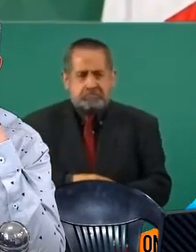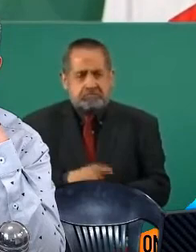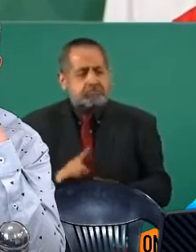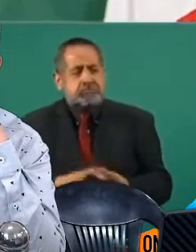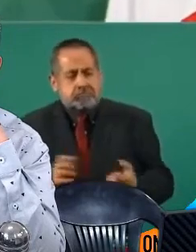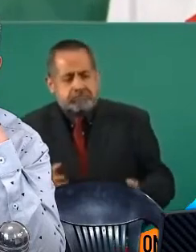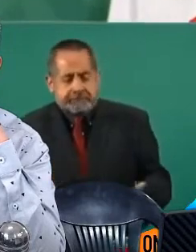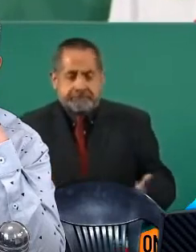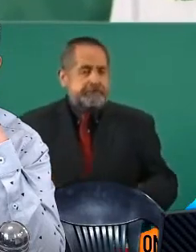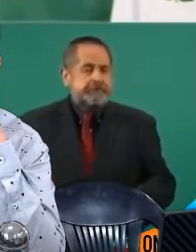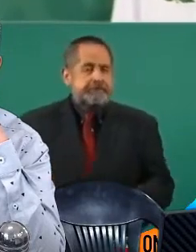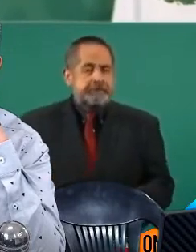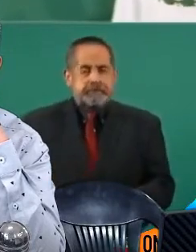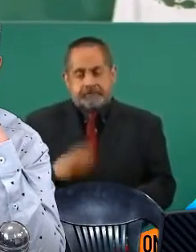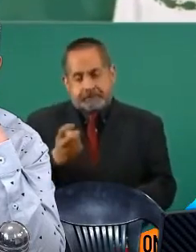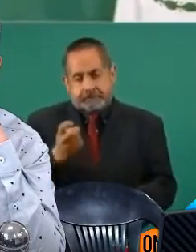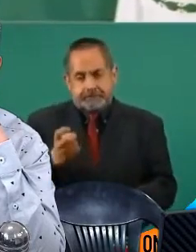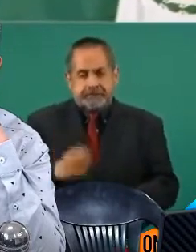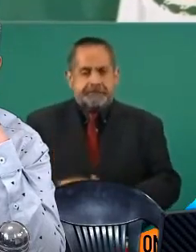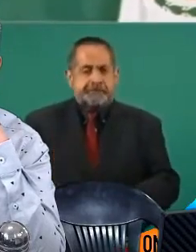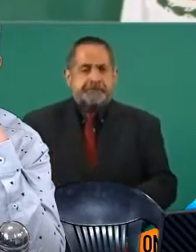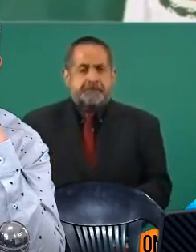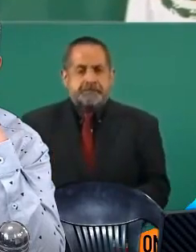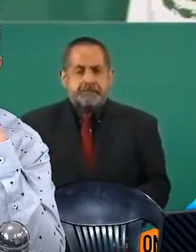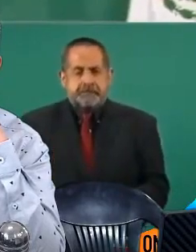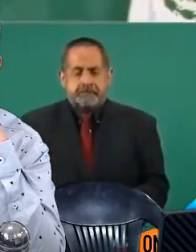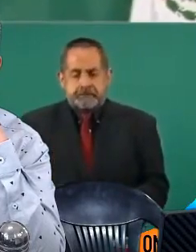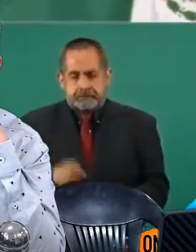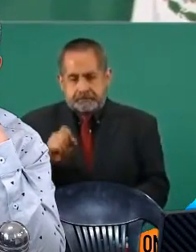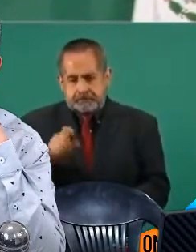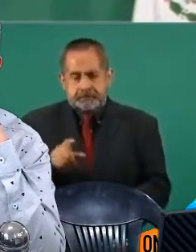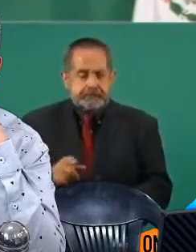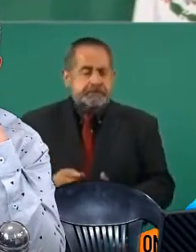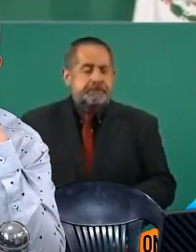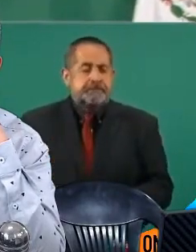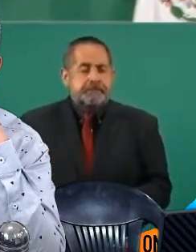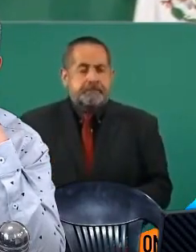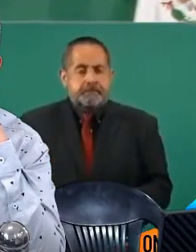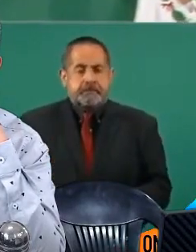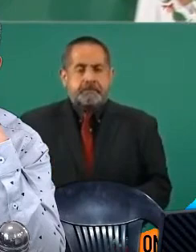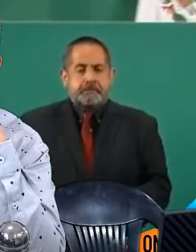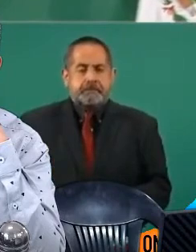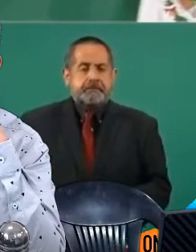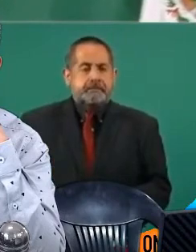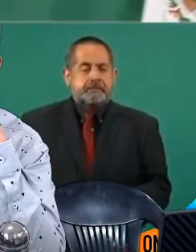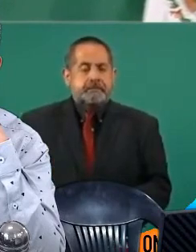Entonces, eso es lo que está